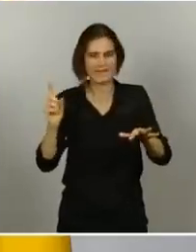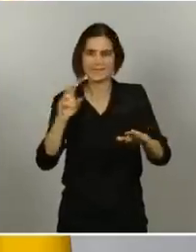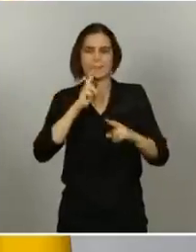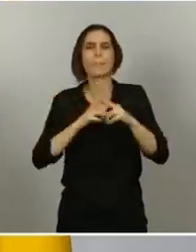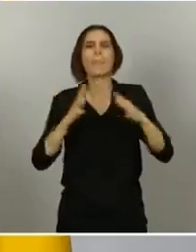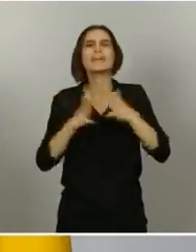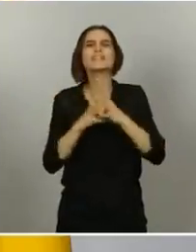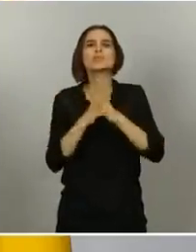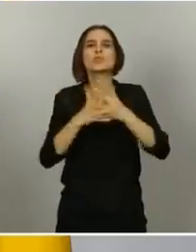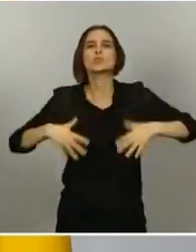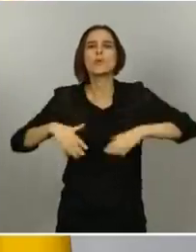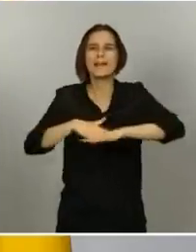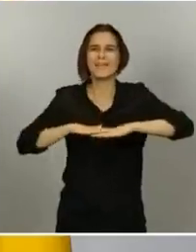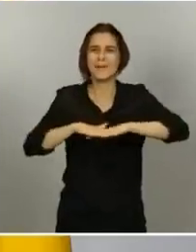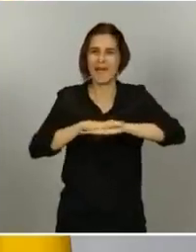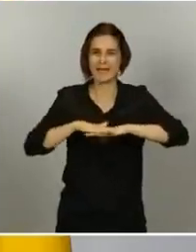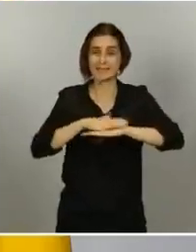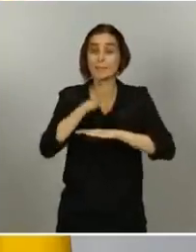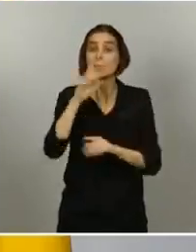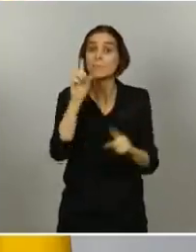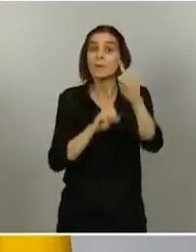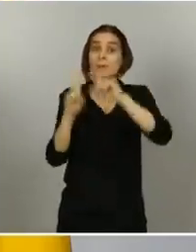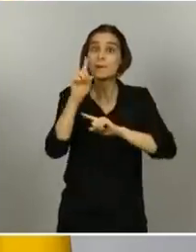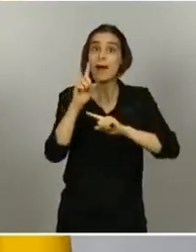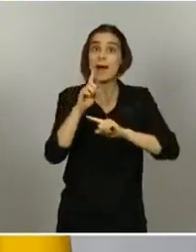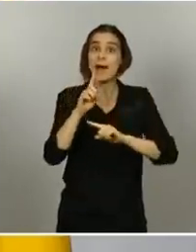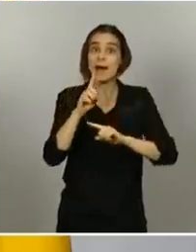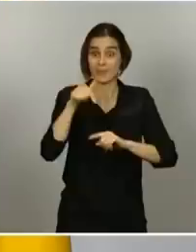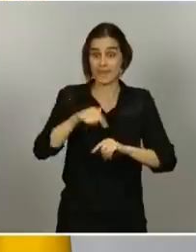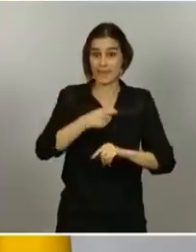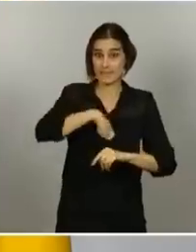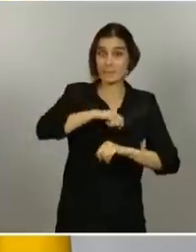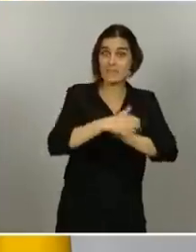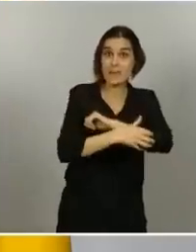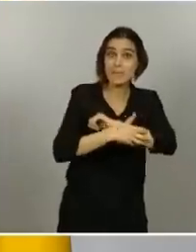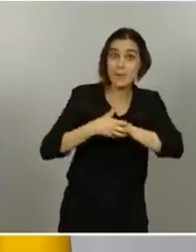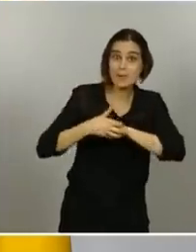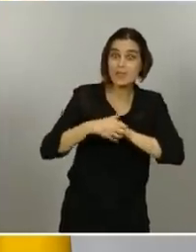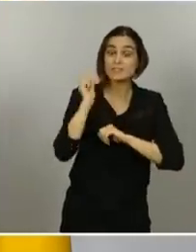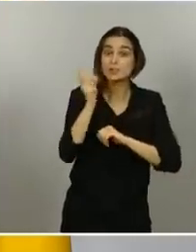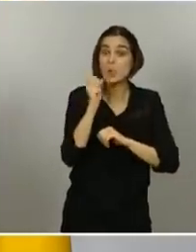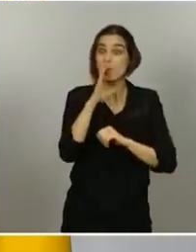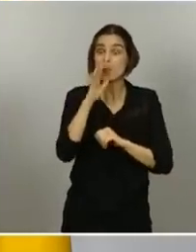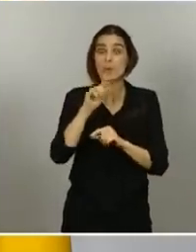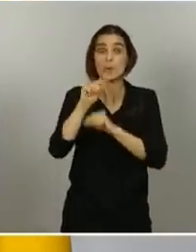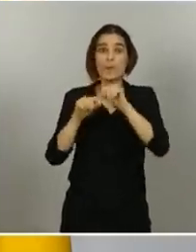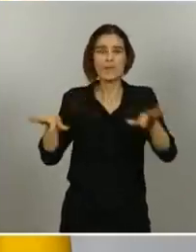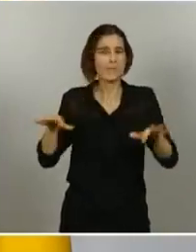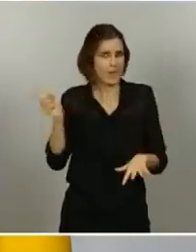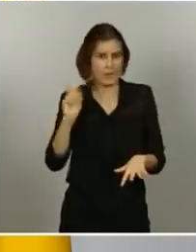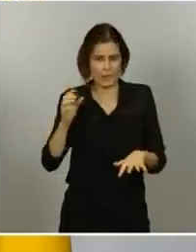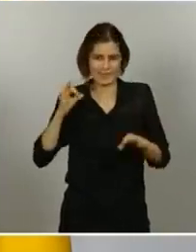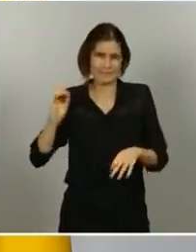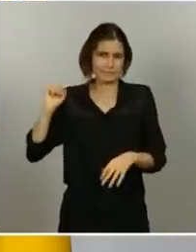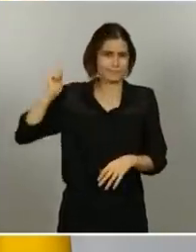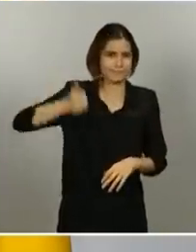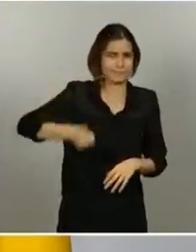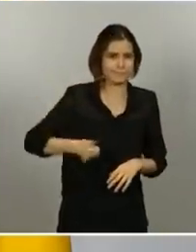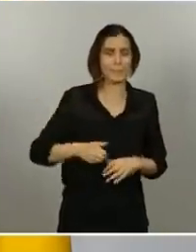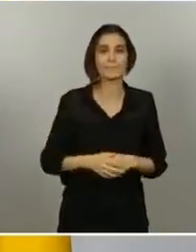estructural. O relator de Naciones Unidas decía que a pobreza é unha opción política. Creo que, hoxe,